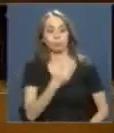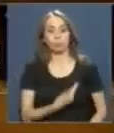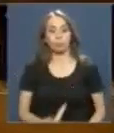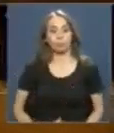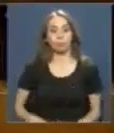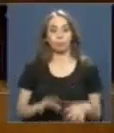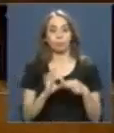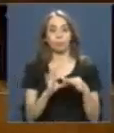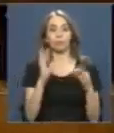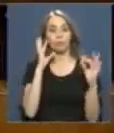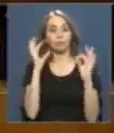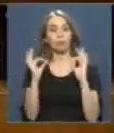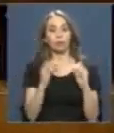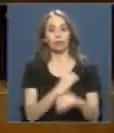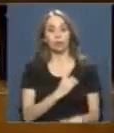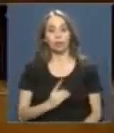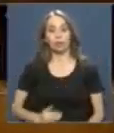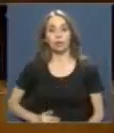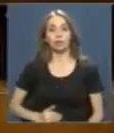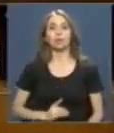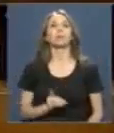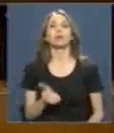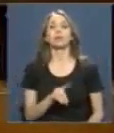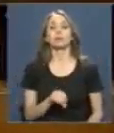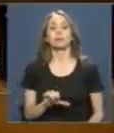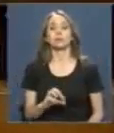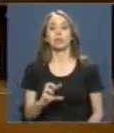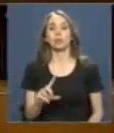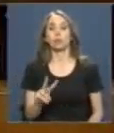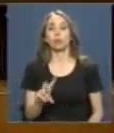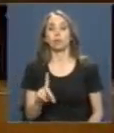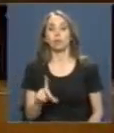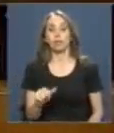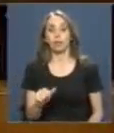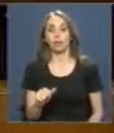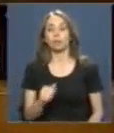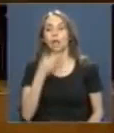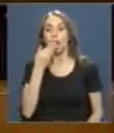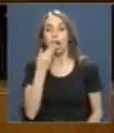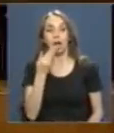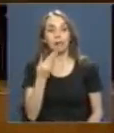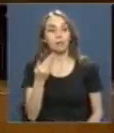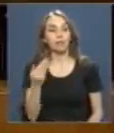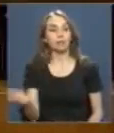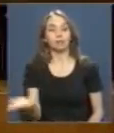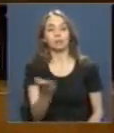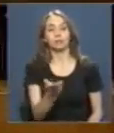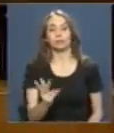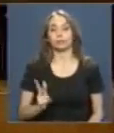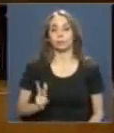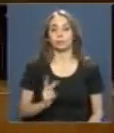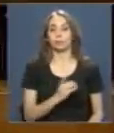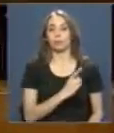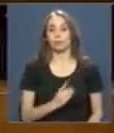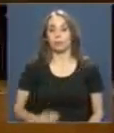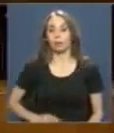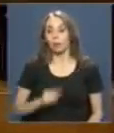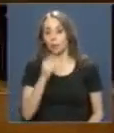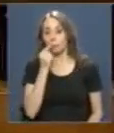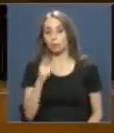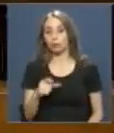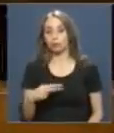Gracias, señora diputada, doña Alejandra Sepúlveda. Le ofrezco la palabra a continuación al señor diputado don Diego